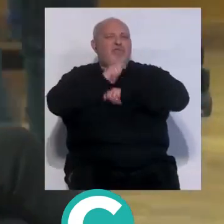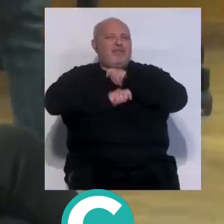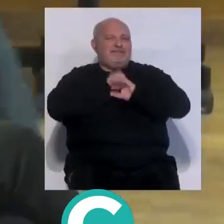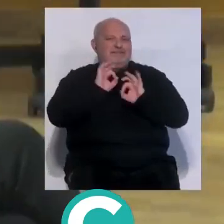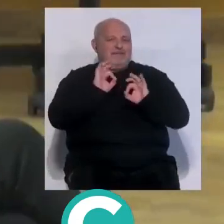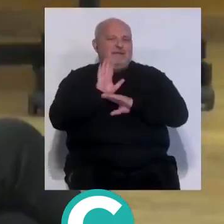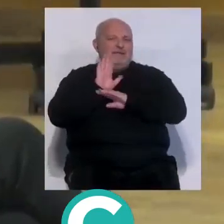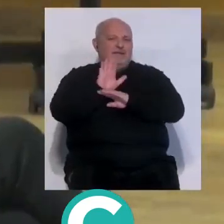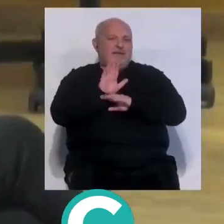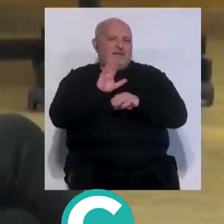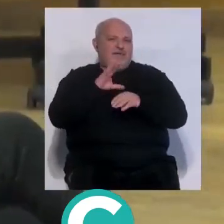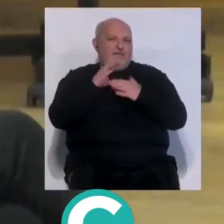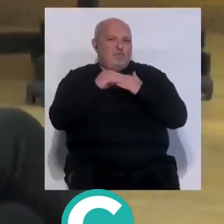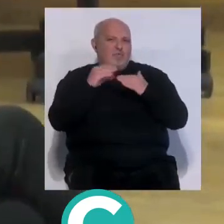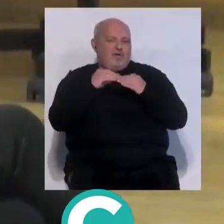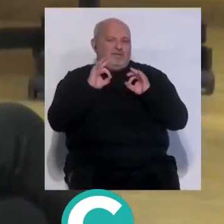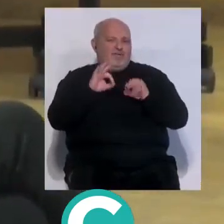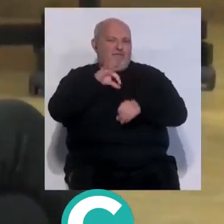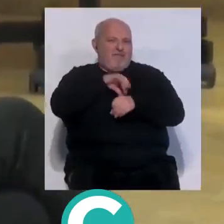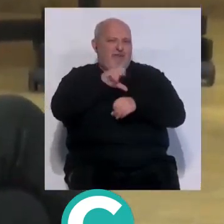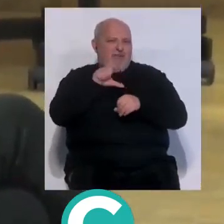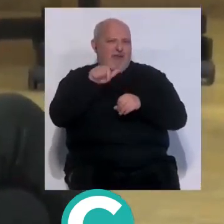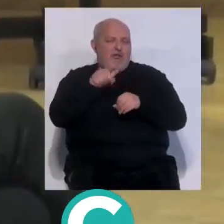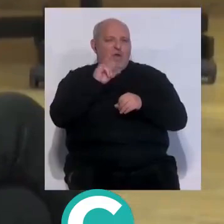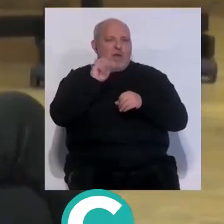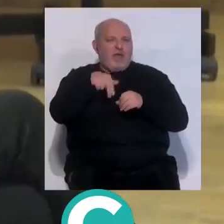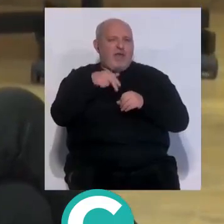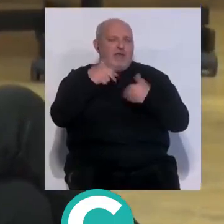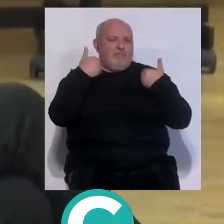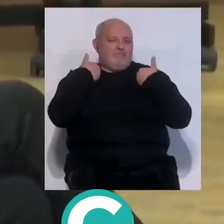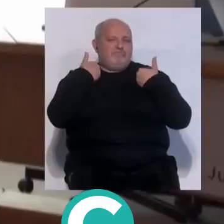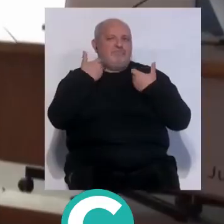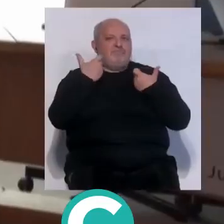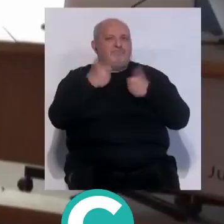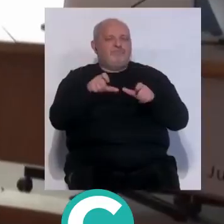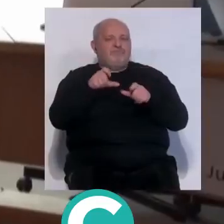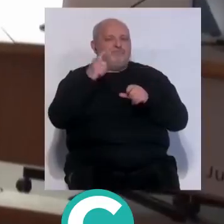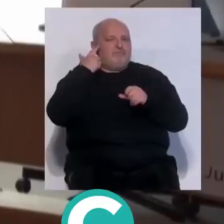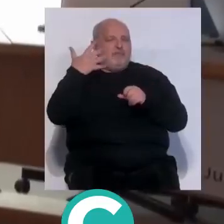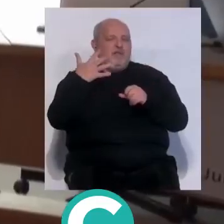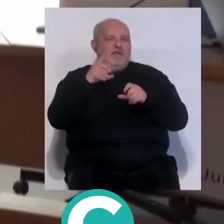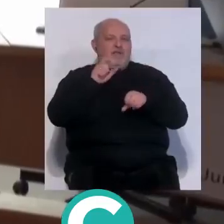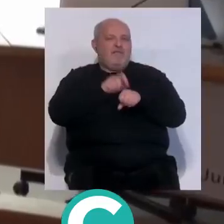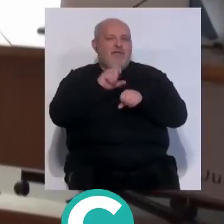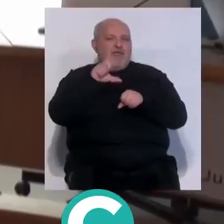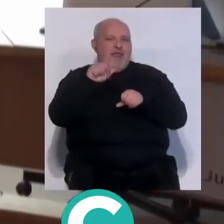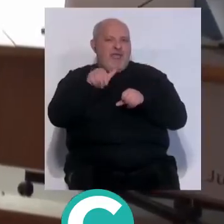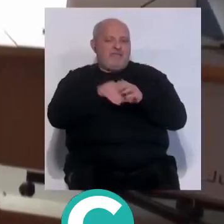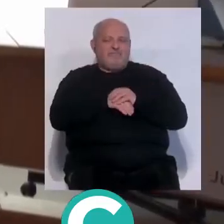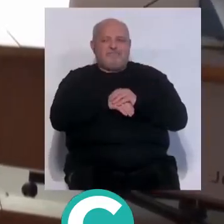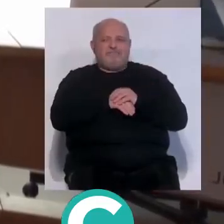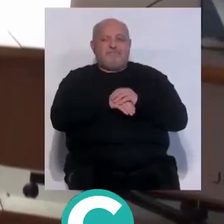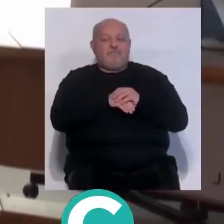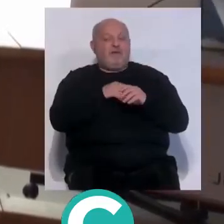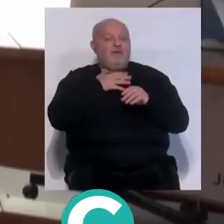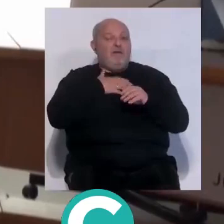asociaciones que representan a los pacientes y sus familiares, como Joaquín Argente, entidad referente en esclerosis múltiple. Parte del